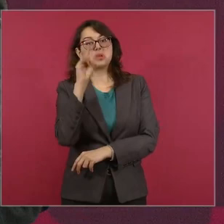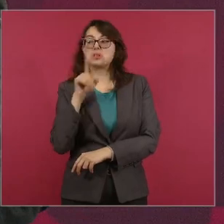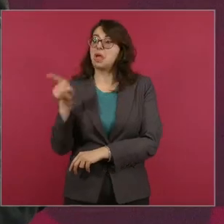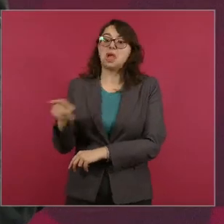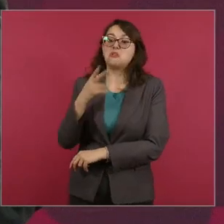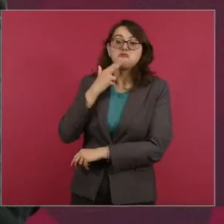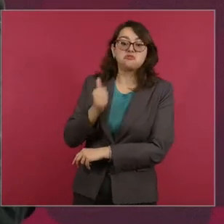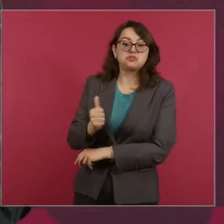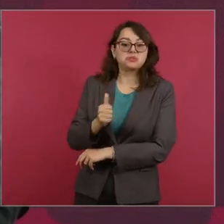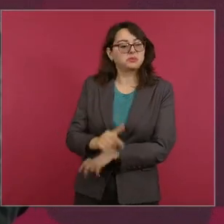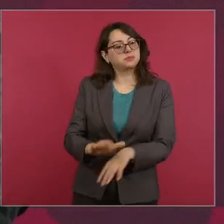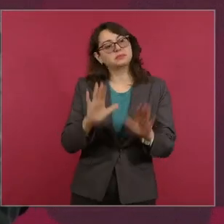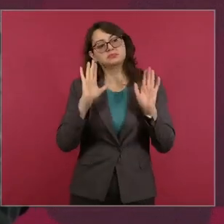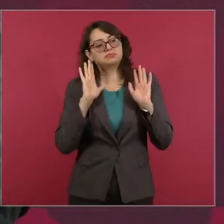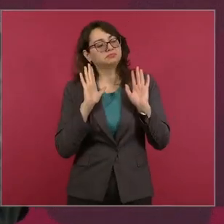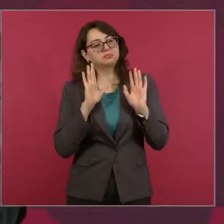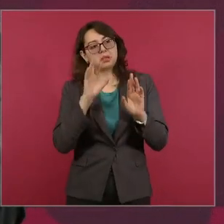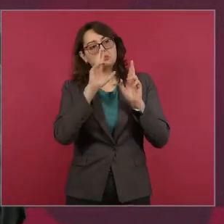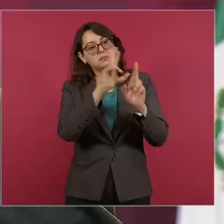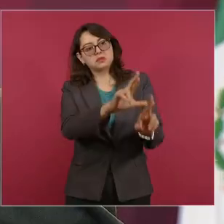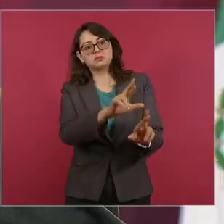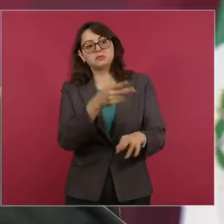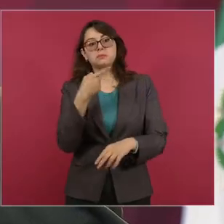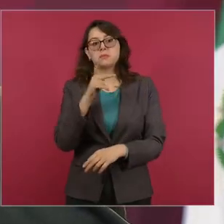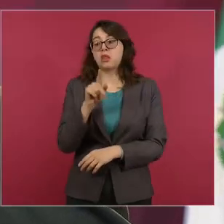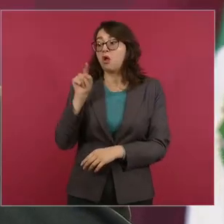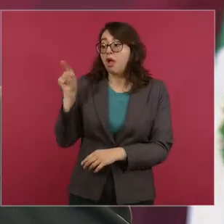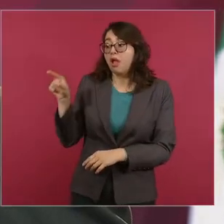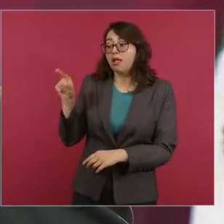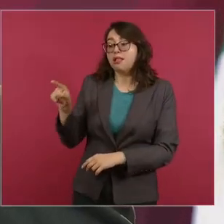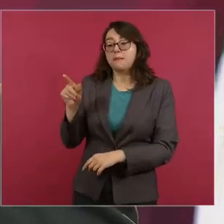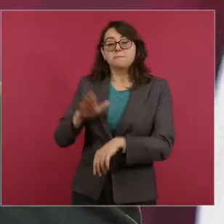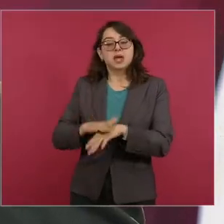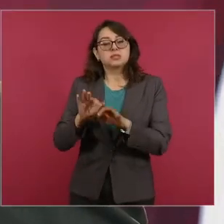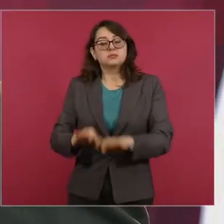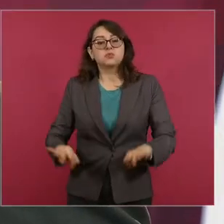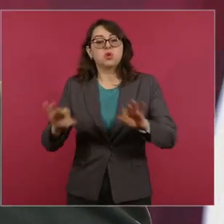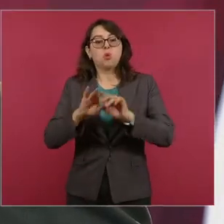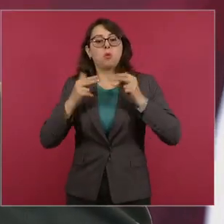esos momentos de humanismo son fundamentales